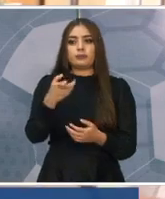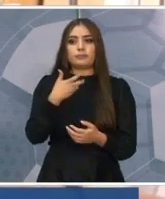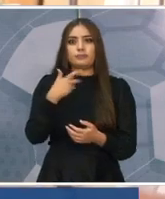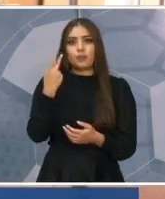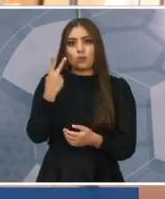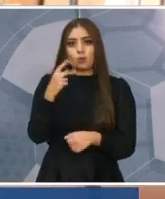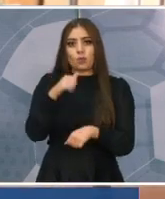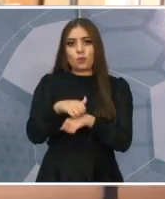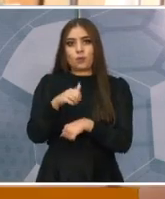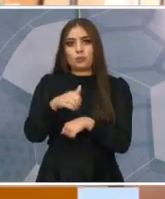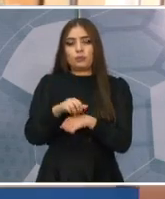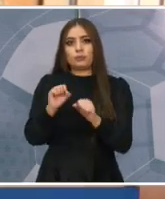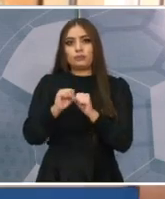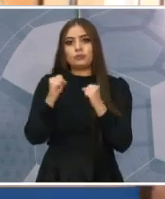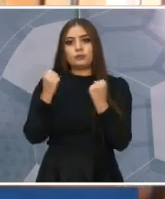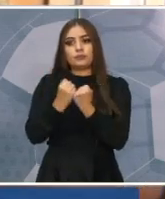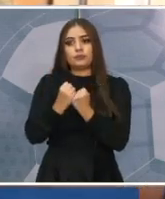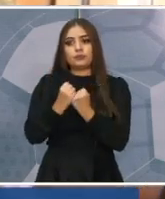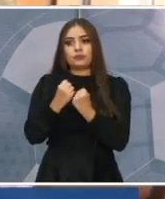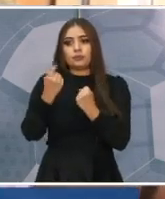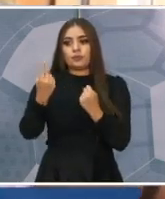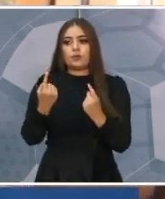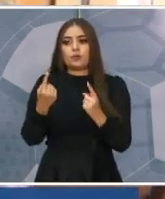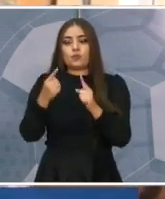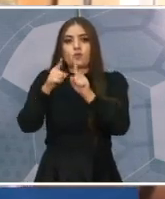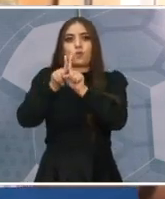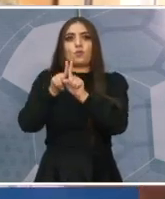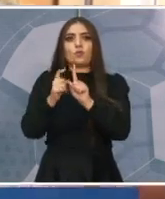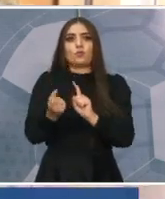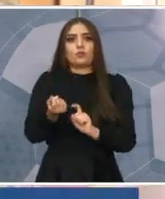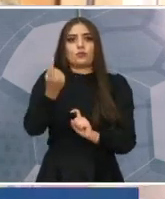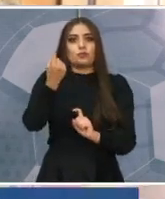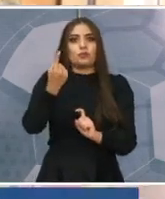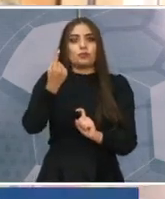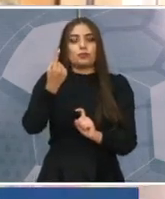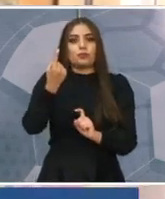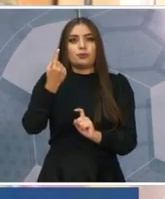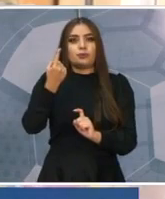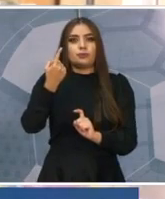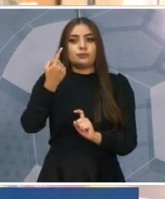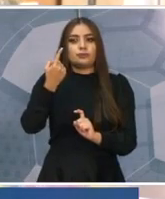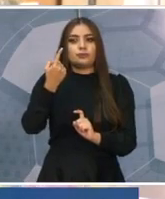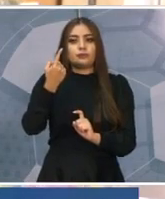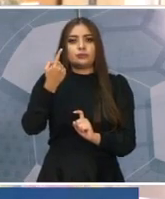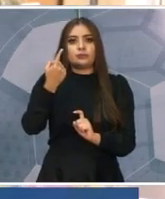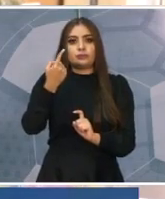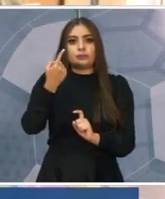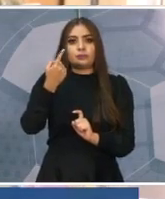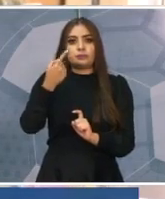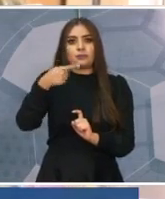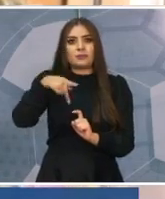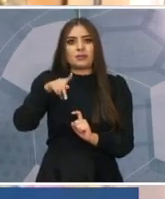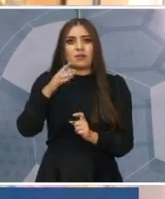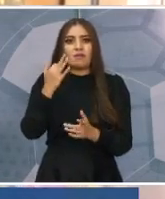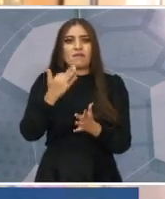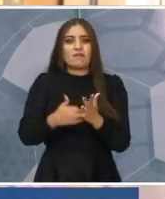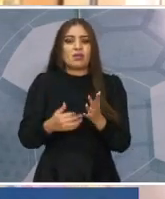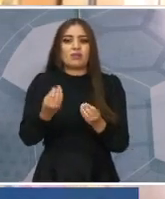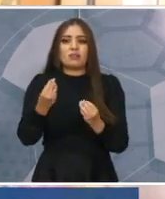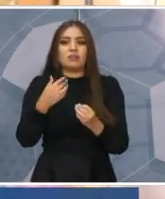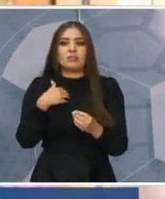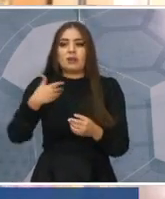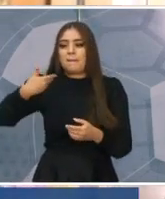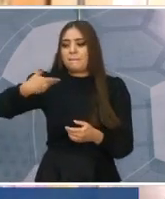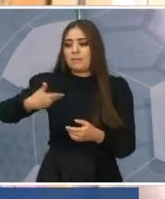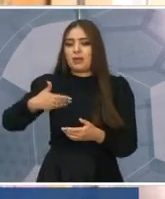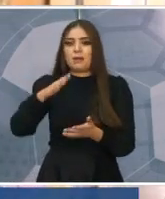y me lo unificaron, pero pues he gastado mucho en papelería porque me piden para que